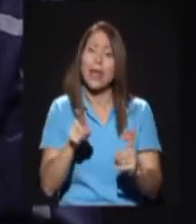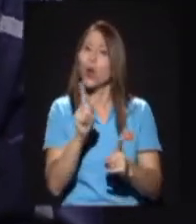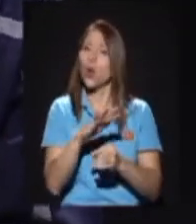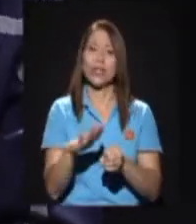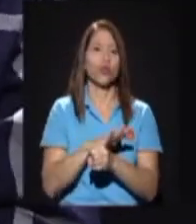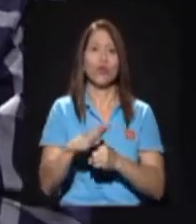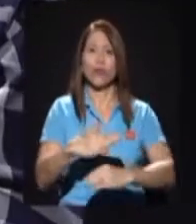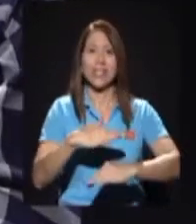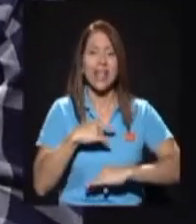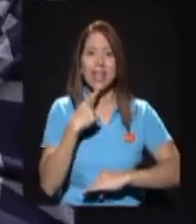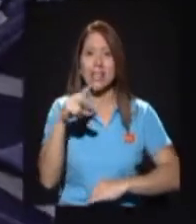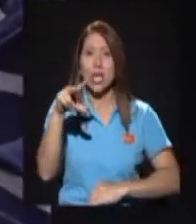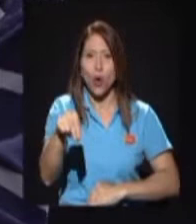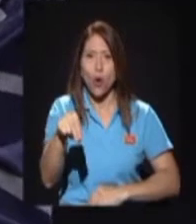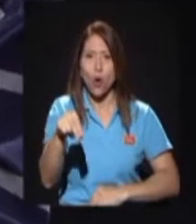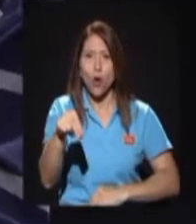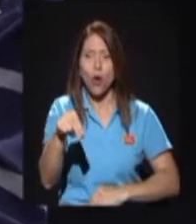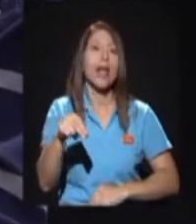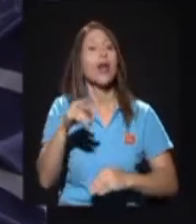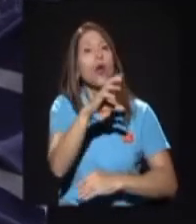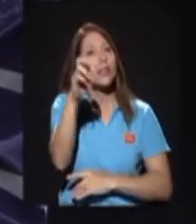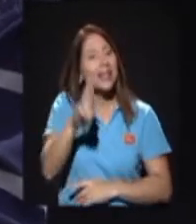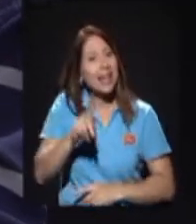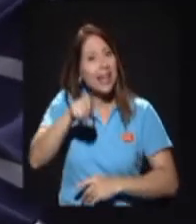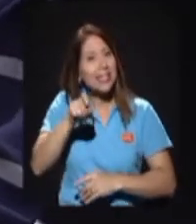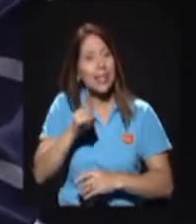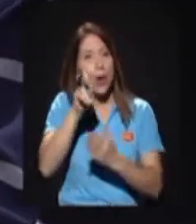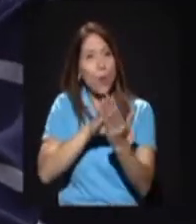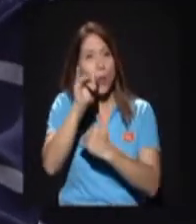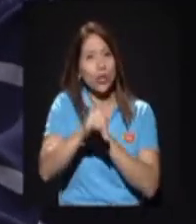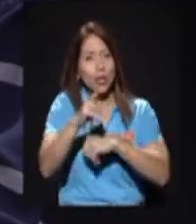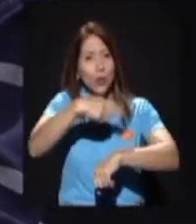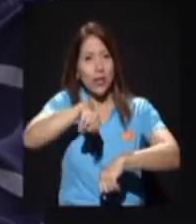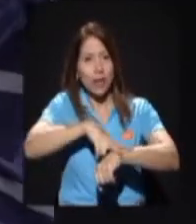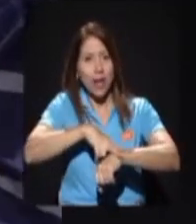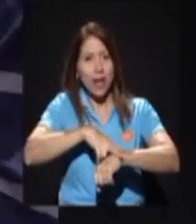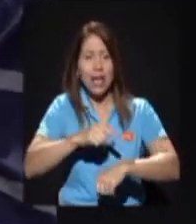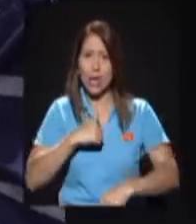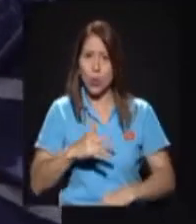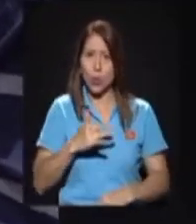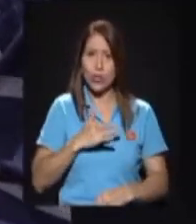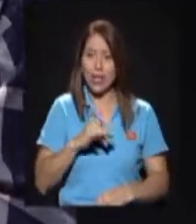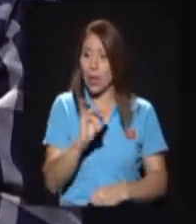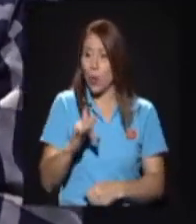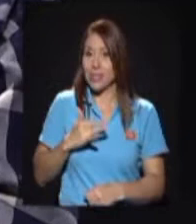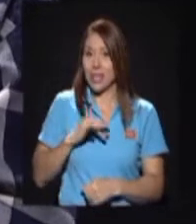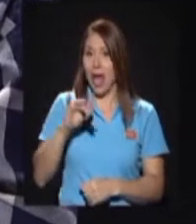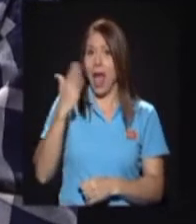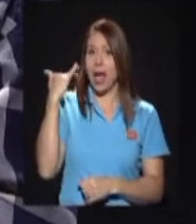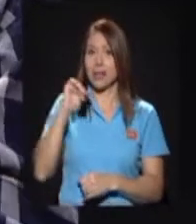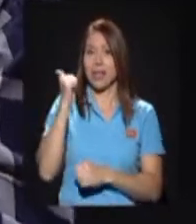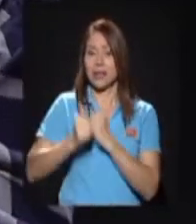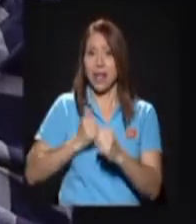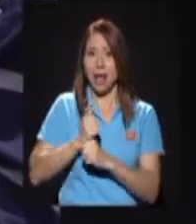país necesita rearmarse alrededor de un proyecto nacional. Y lo que uno siente, y lo sentíamos hace 10 años y se sigue sintiendo